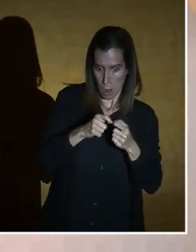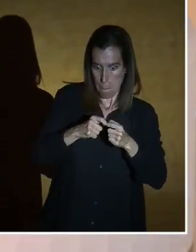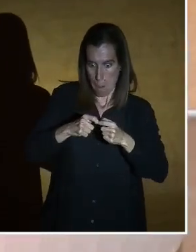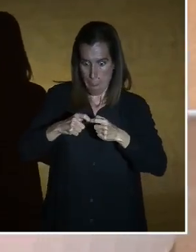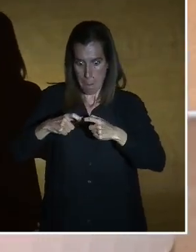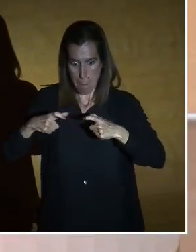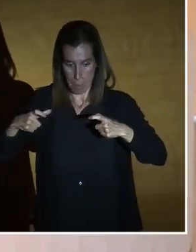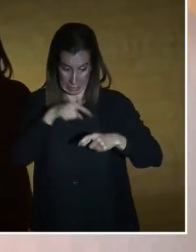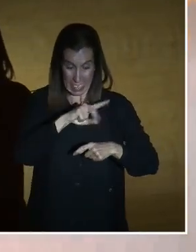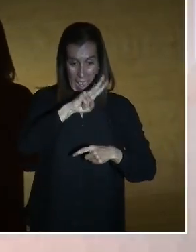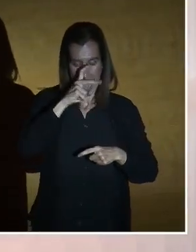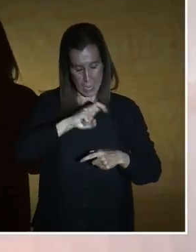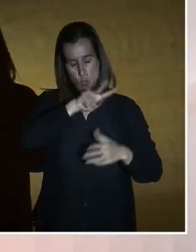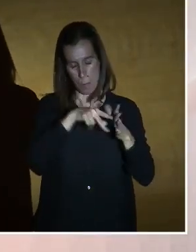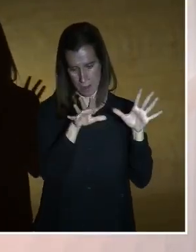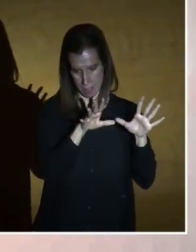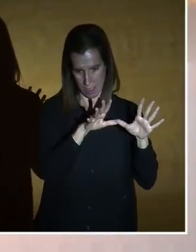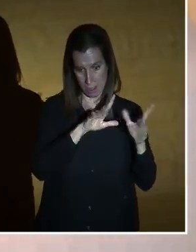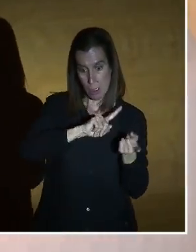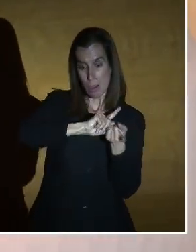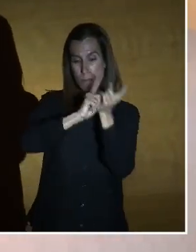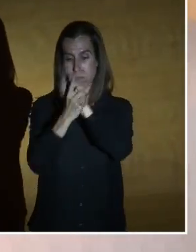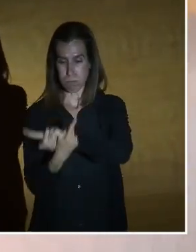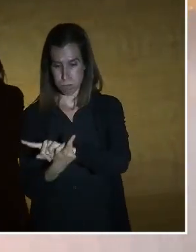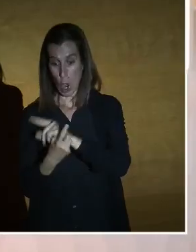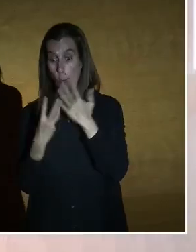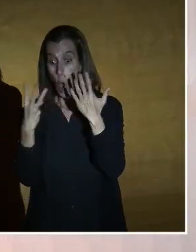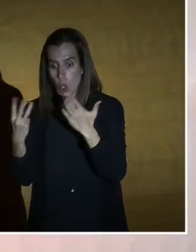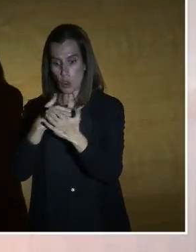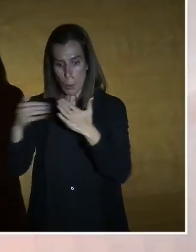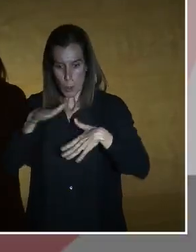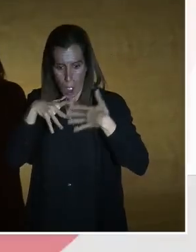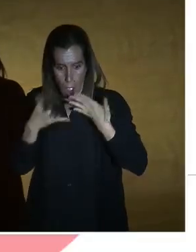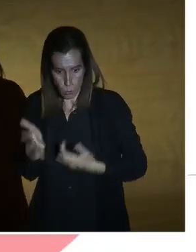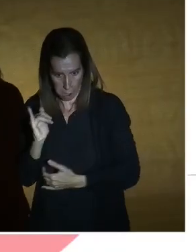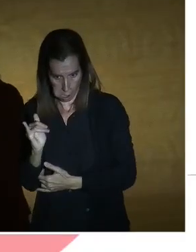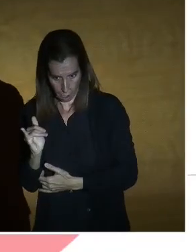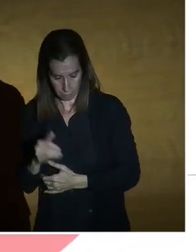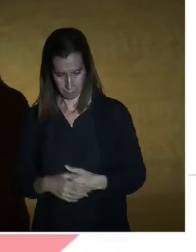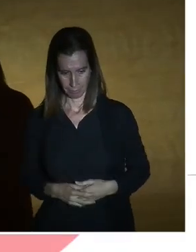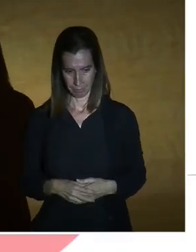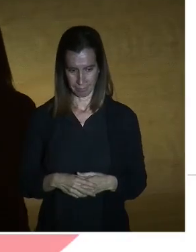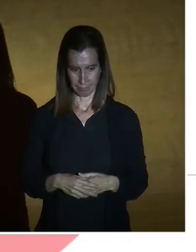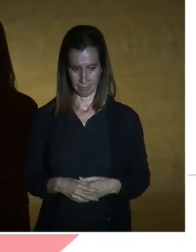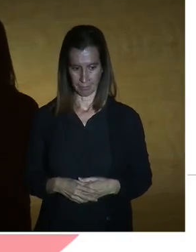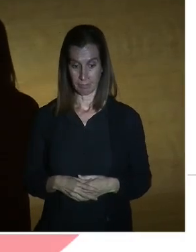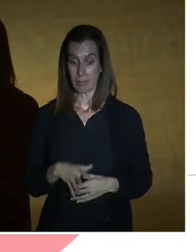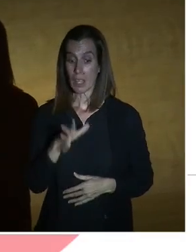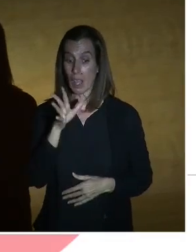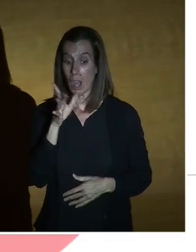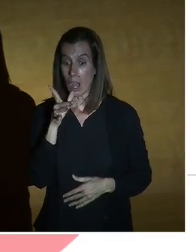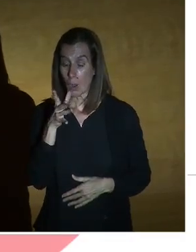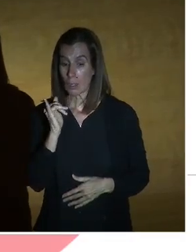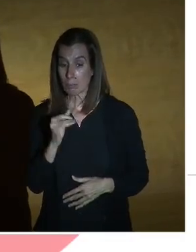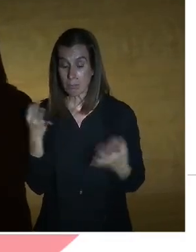en 2010 a los 18 millones que tenemos ahora en 2023 y lo que nos estamos